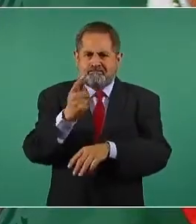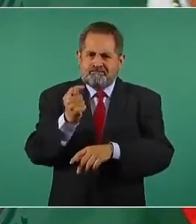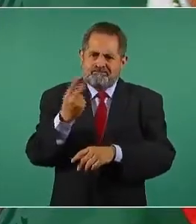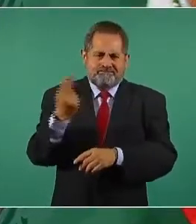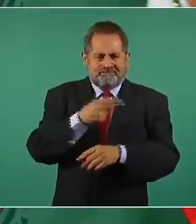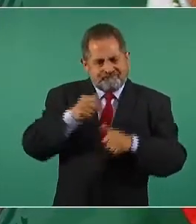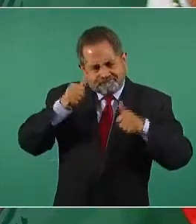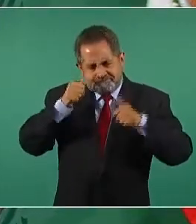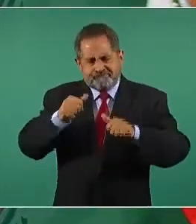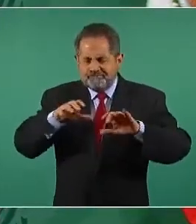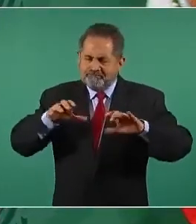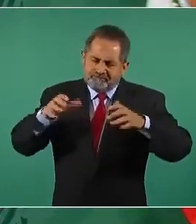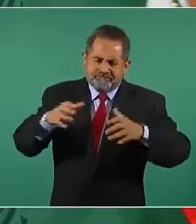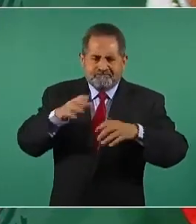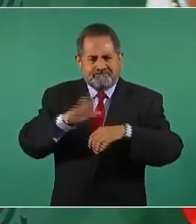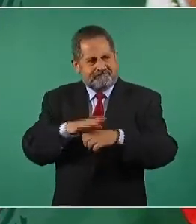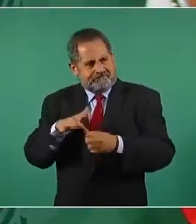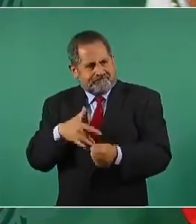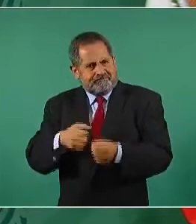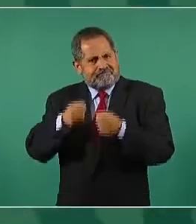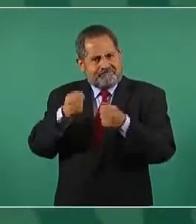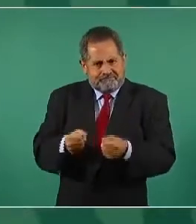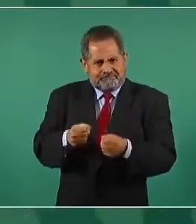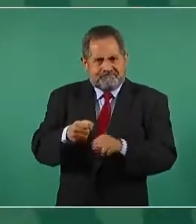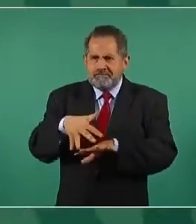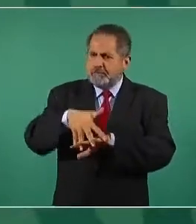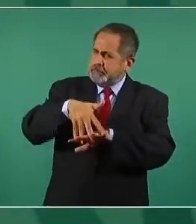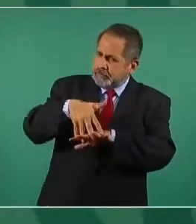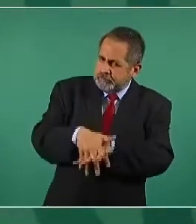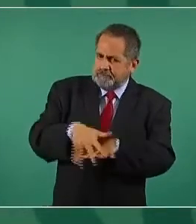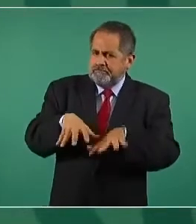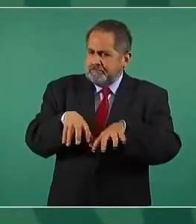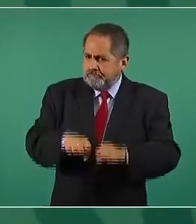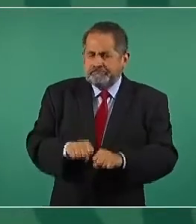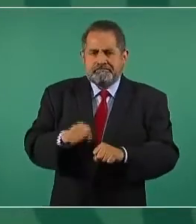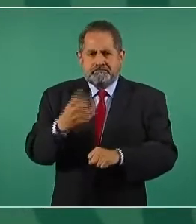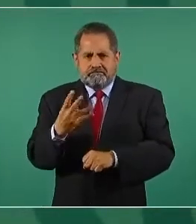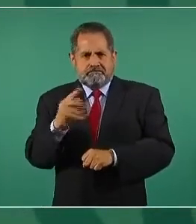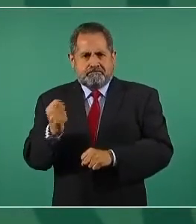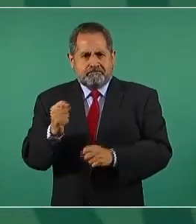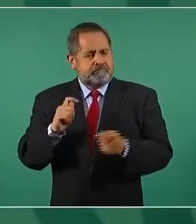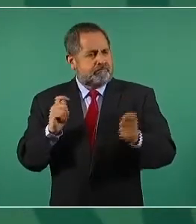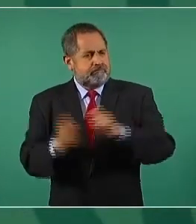para consumar la transformación.